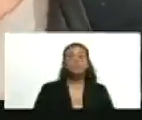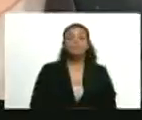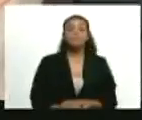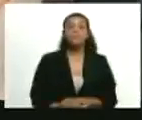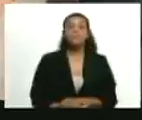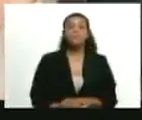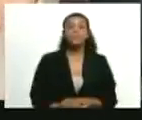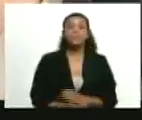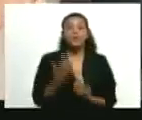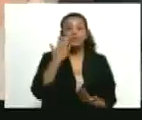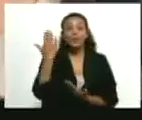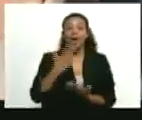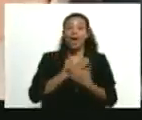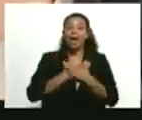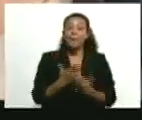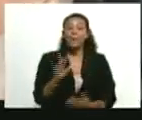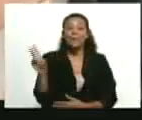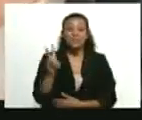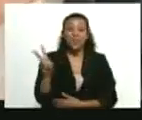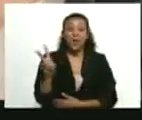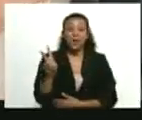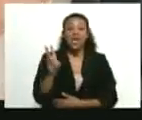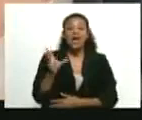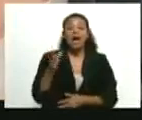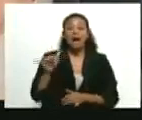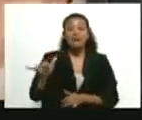gran pueblo, solidario, alegre,